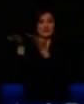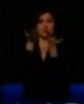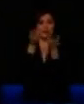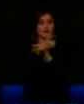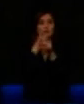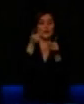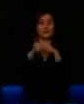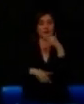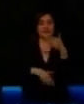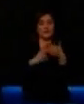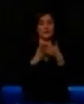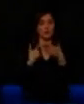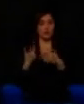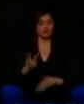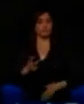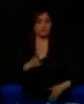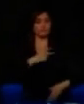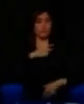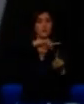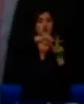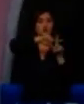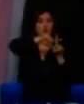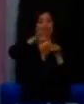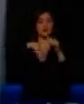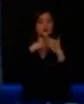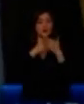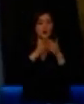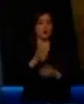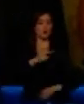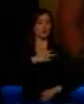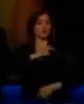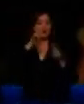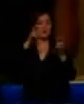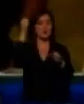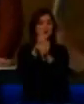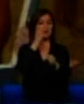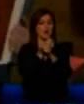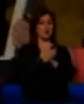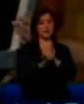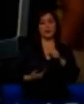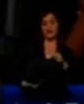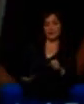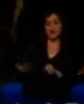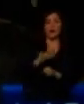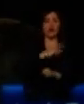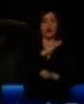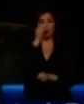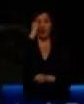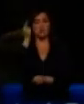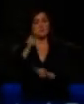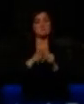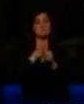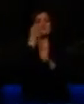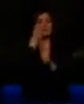el reconocimiento de la Gran Cruz de la Orden Iberoamericana por el trabajo que ha realizado en materia de justicia y derechos humanos en el país. Correa es el